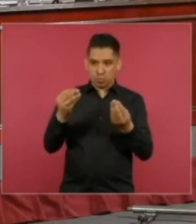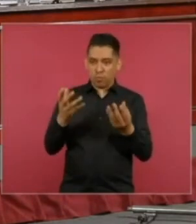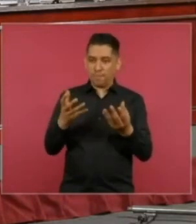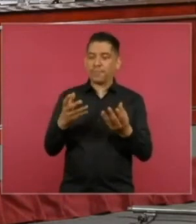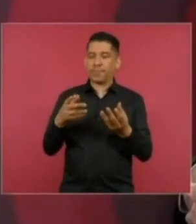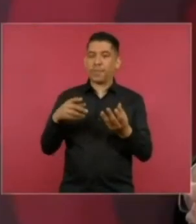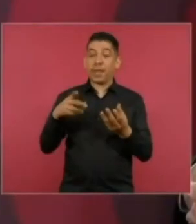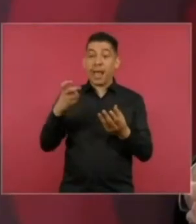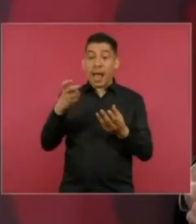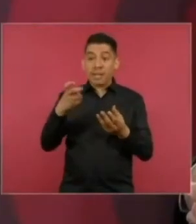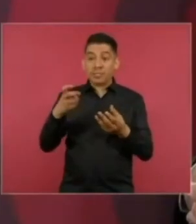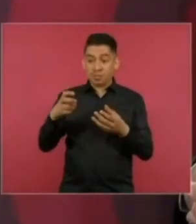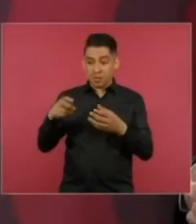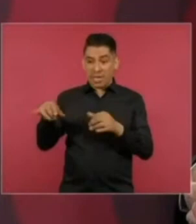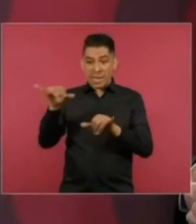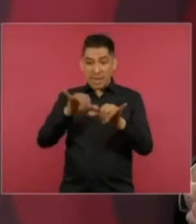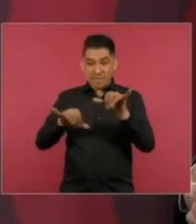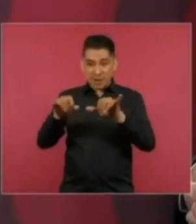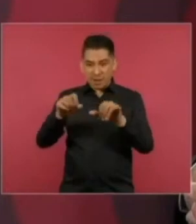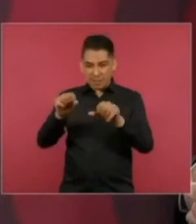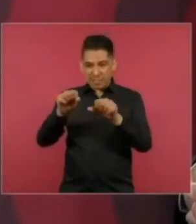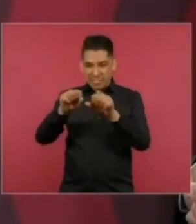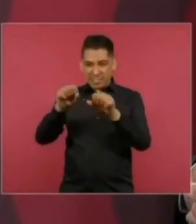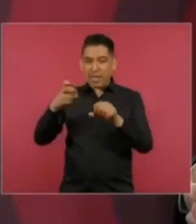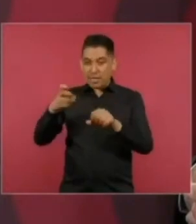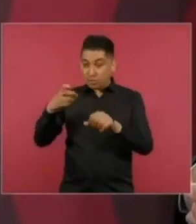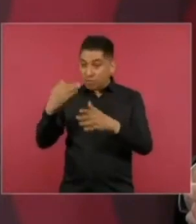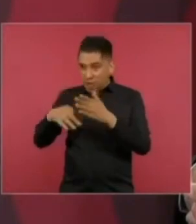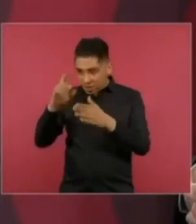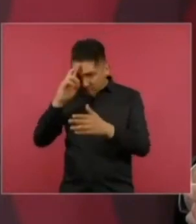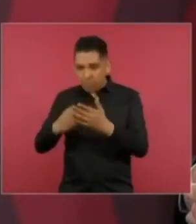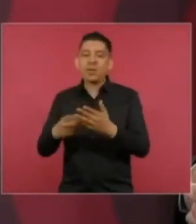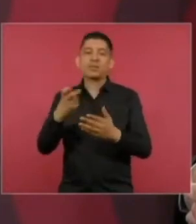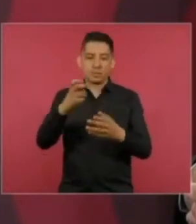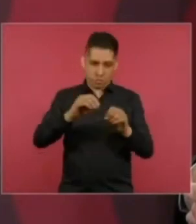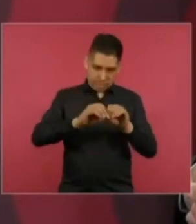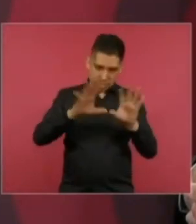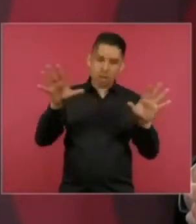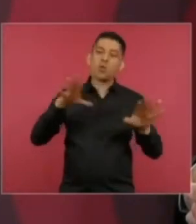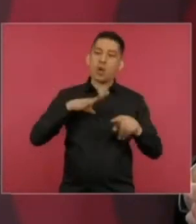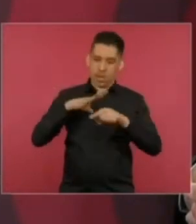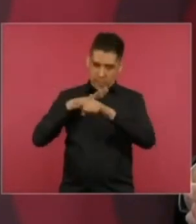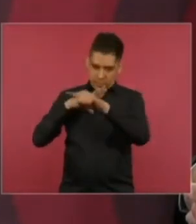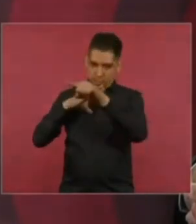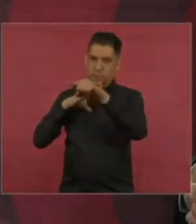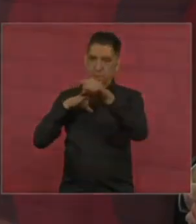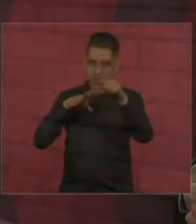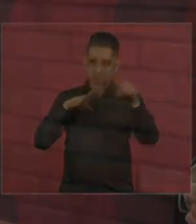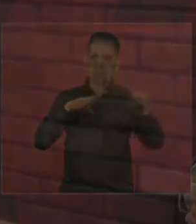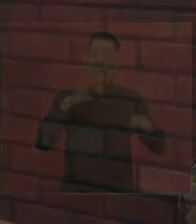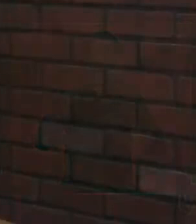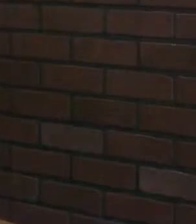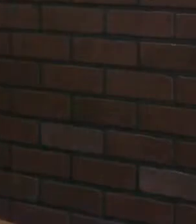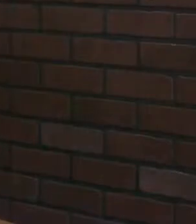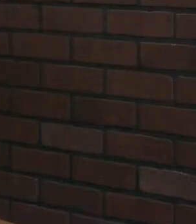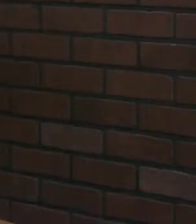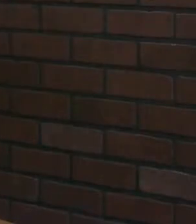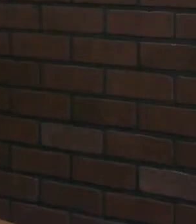laboratorios clandestinos, claro, y eso es lo que estamos precisamente persiguiendo a través de la criminalidad